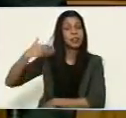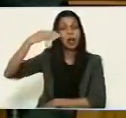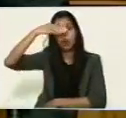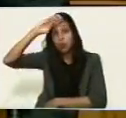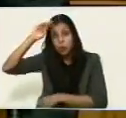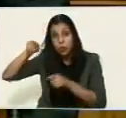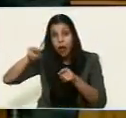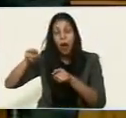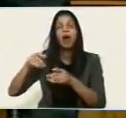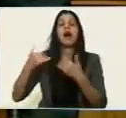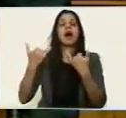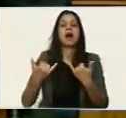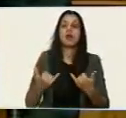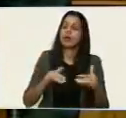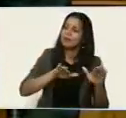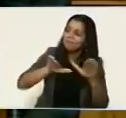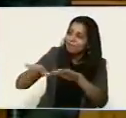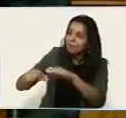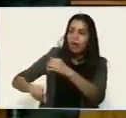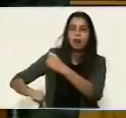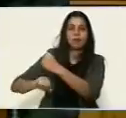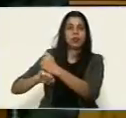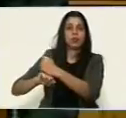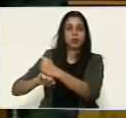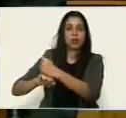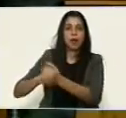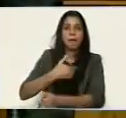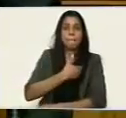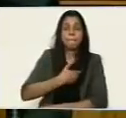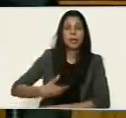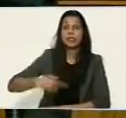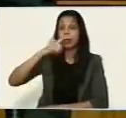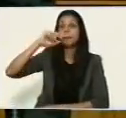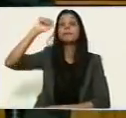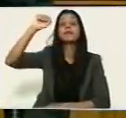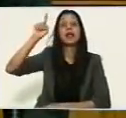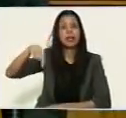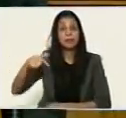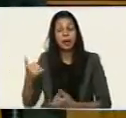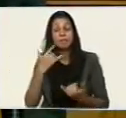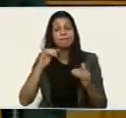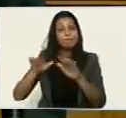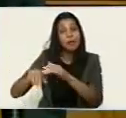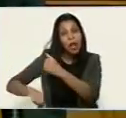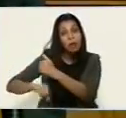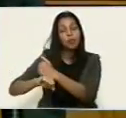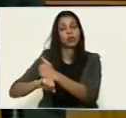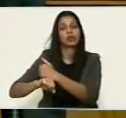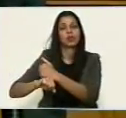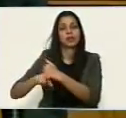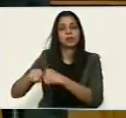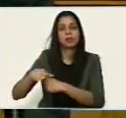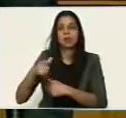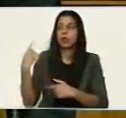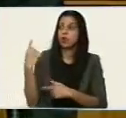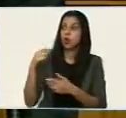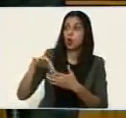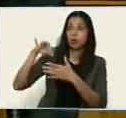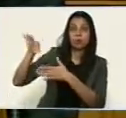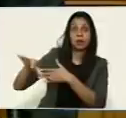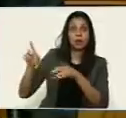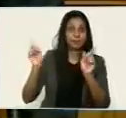acompañarlo, para que no dejemos solo al hermano presidente Nicolás Maduro y que esta Asamblea Nacional Constituyente con sus hombres y